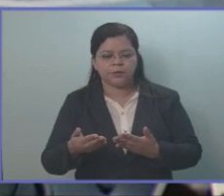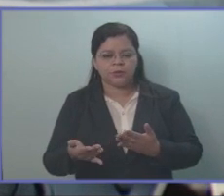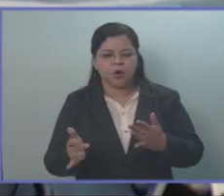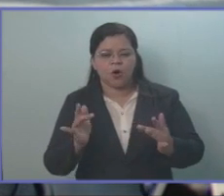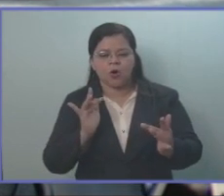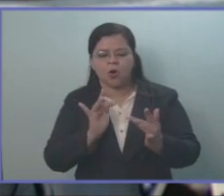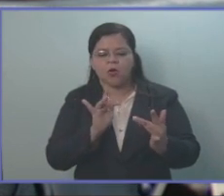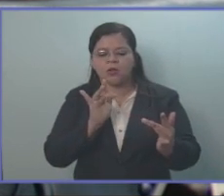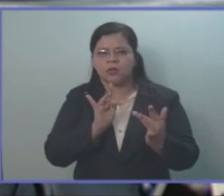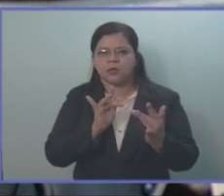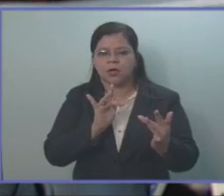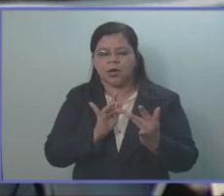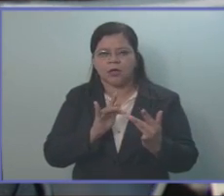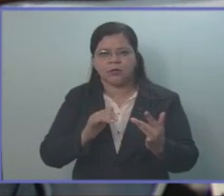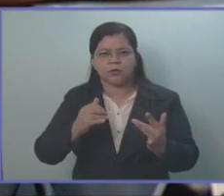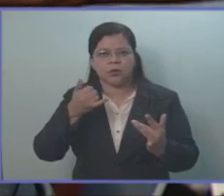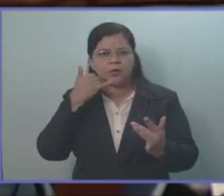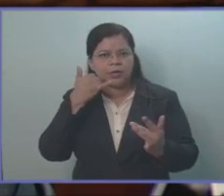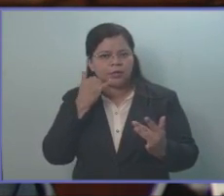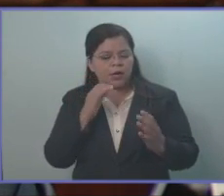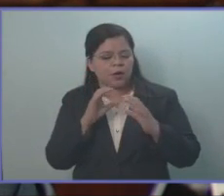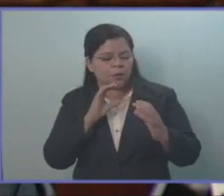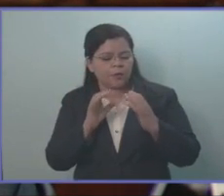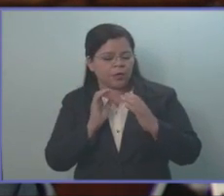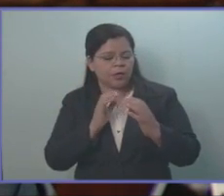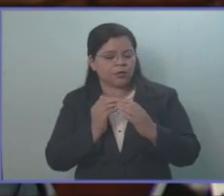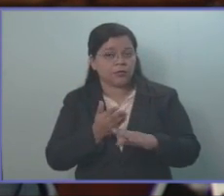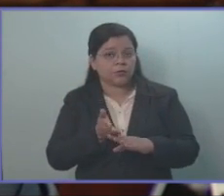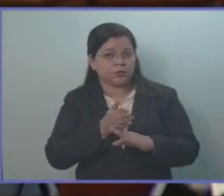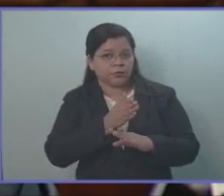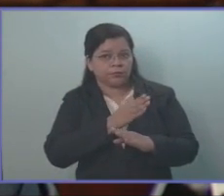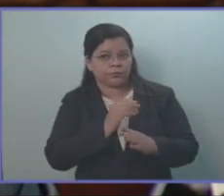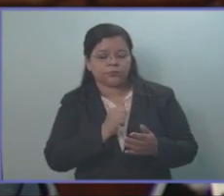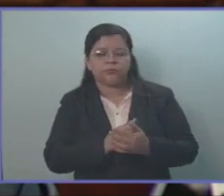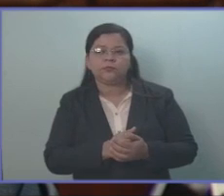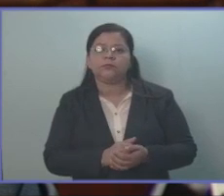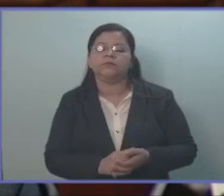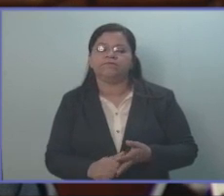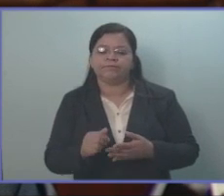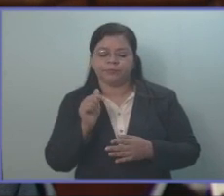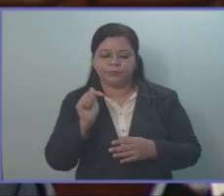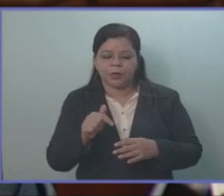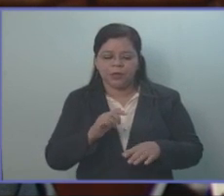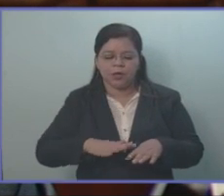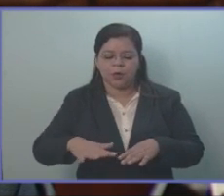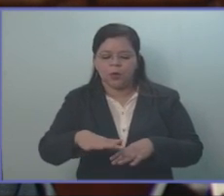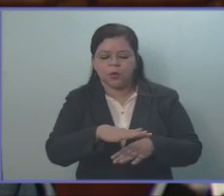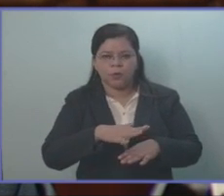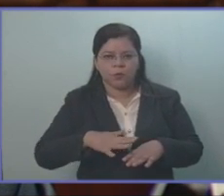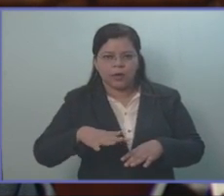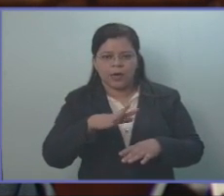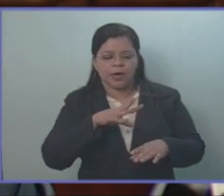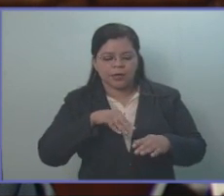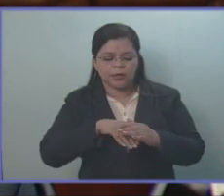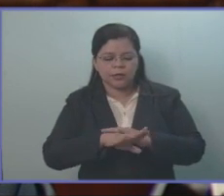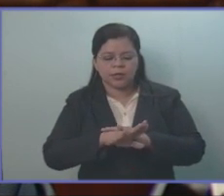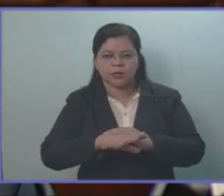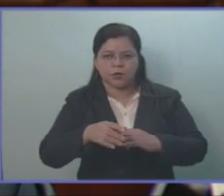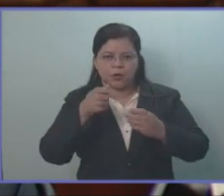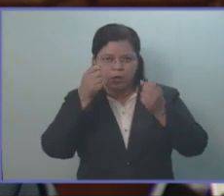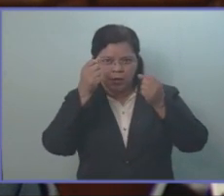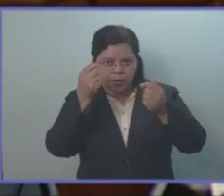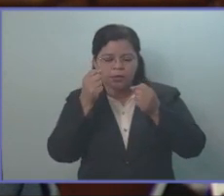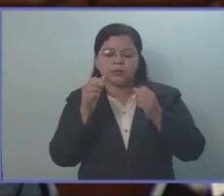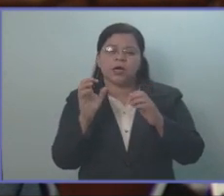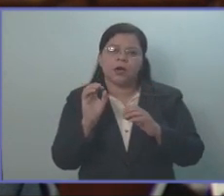telecomunicaciones inalámbricas detalladas en el inciso anterior en los perímetros y espacios físicos donde están